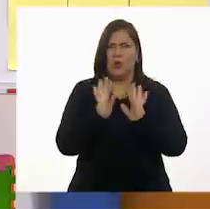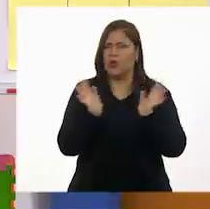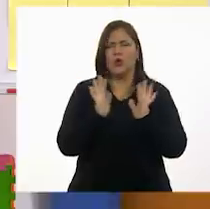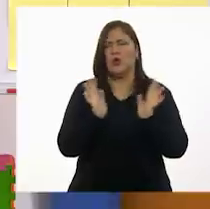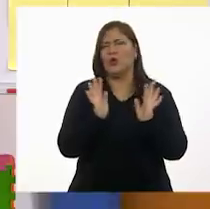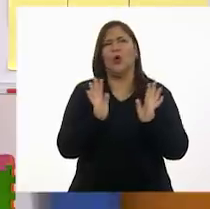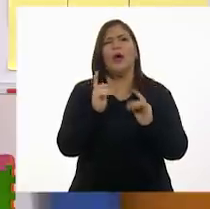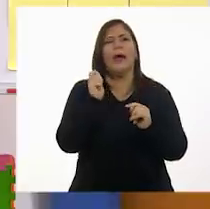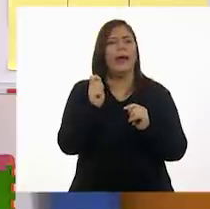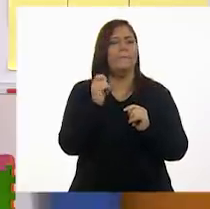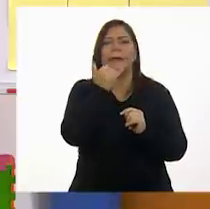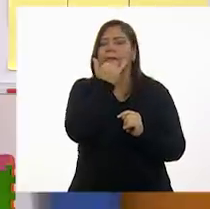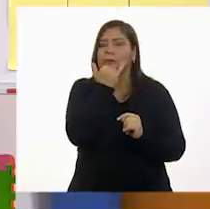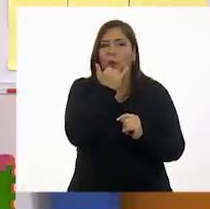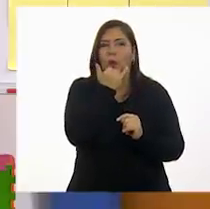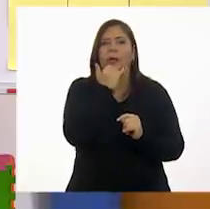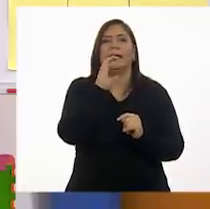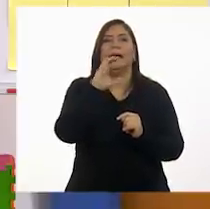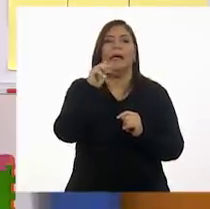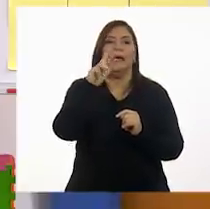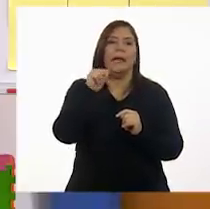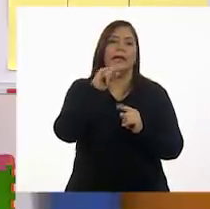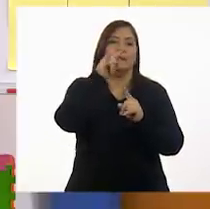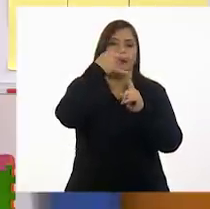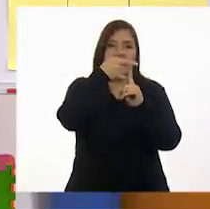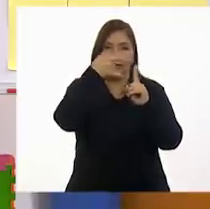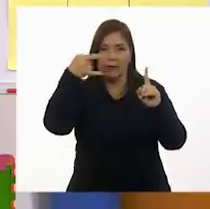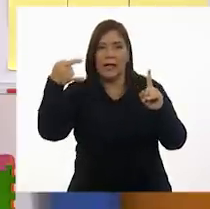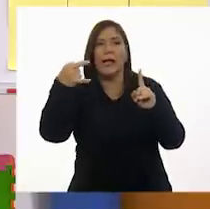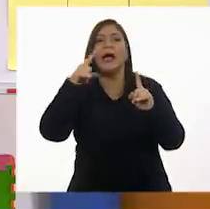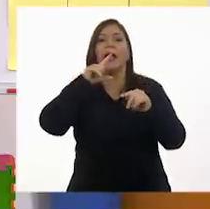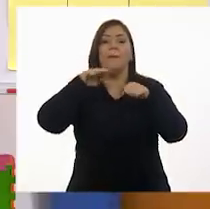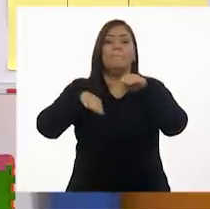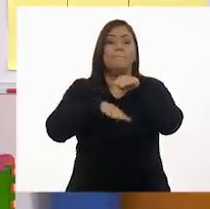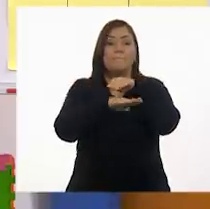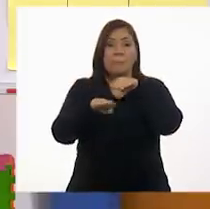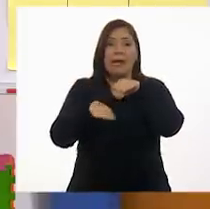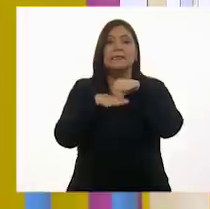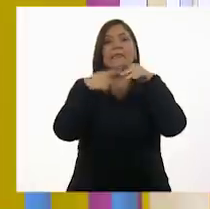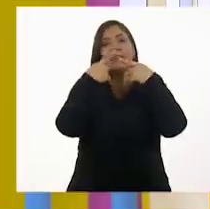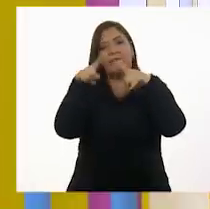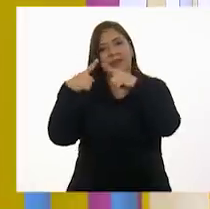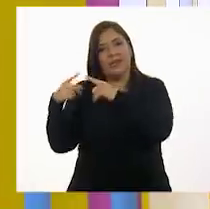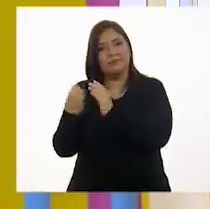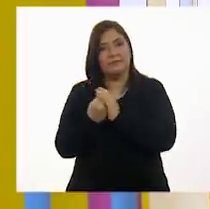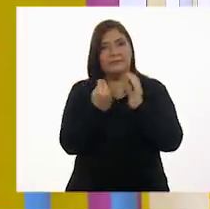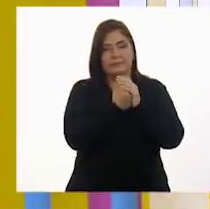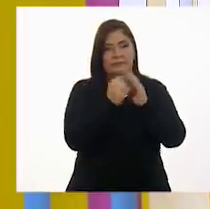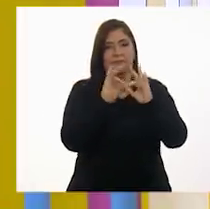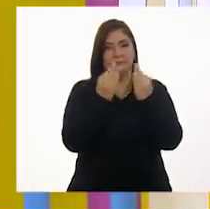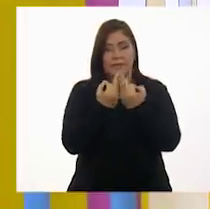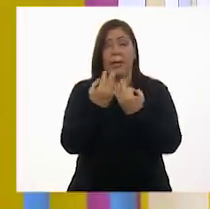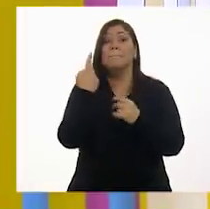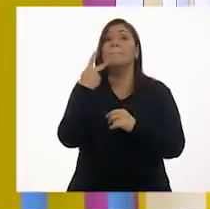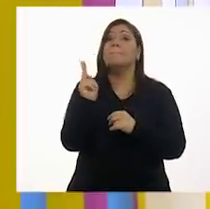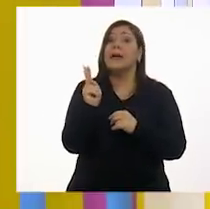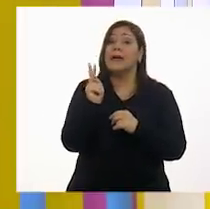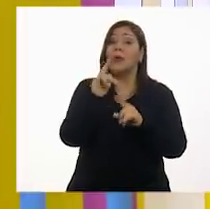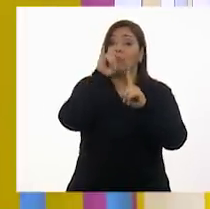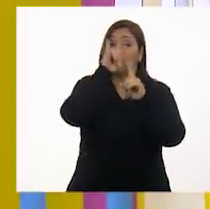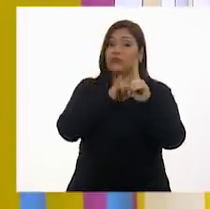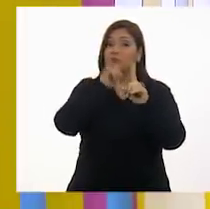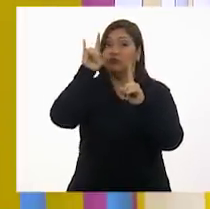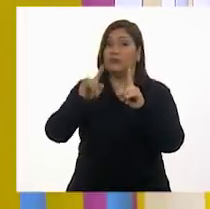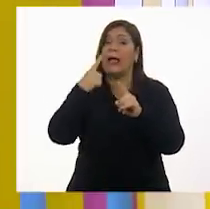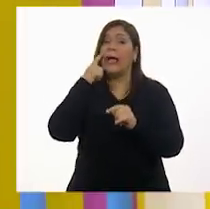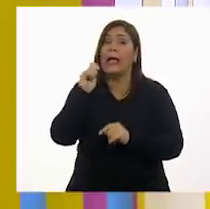las caras son rectángulos. Ah, muy bien. Y todas las bases son figuras diferentes. Pero ¿te das cuenta cómo las caras en algunos tenemos más